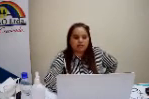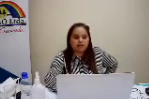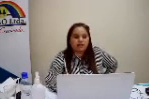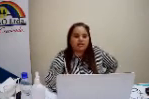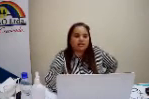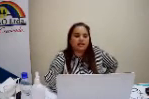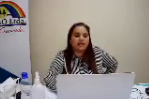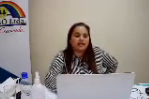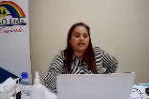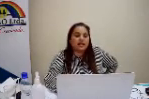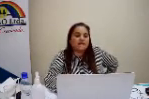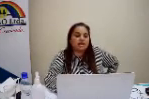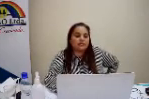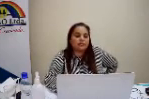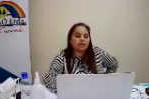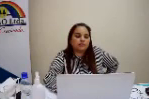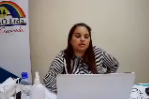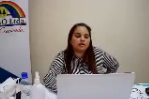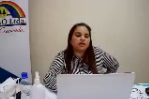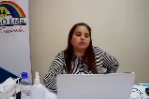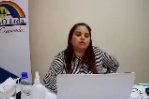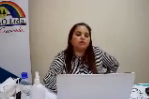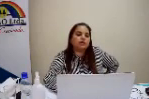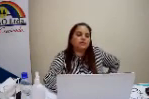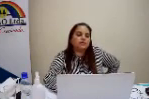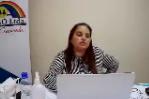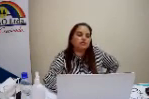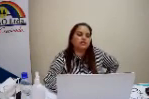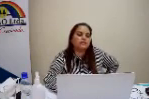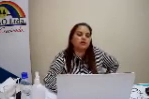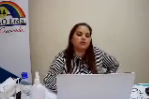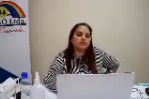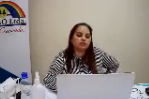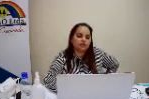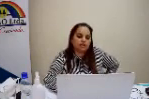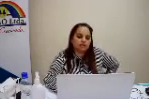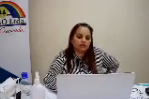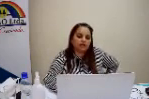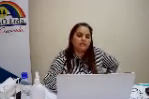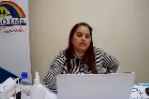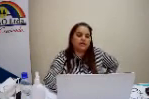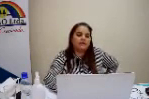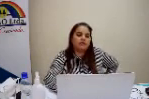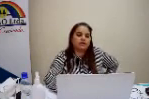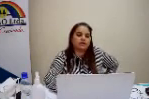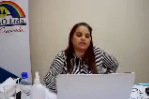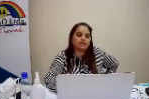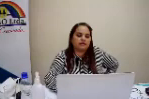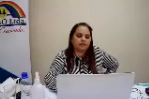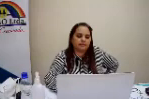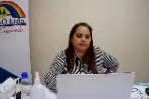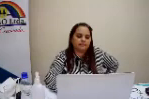apoyarles. El abrazo, por ejemplo, libera un neurotransmisor que se llama oxitocina, que hace también que la persona